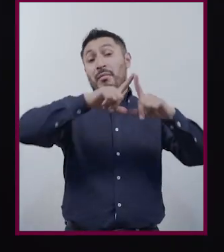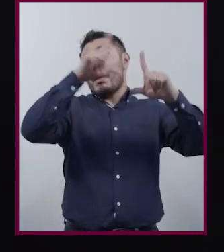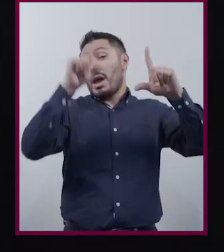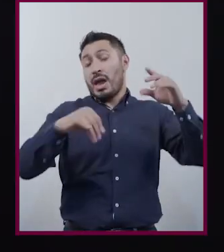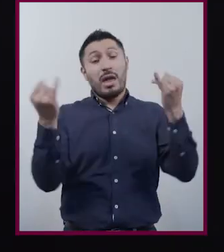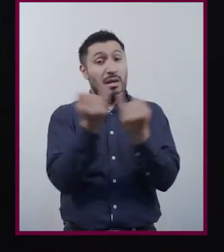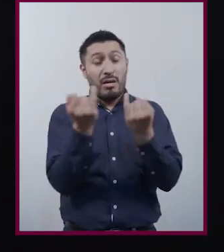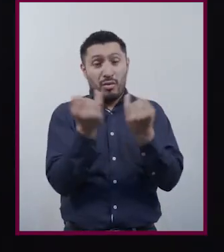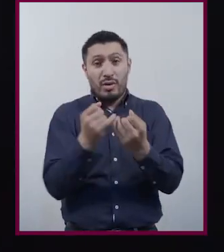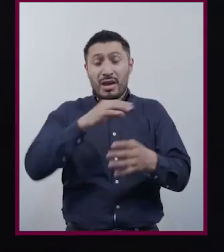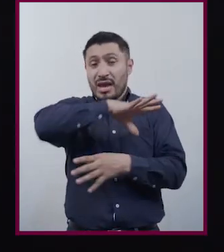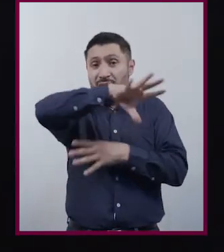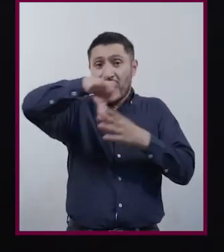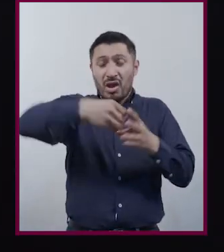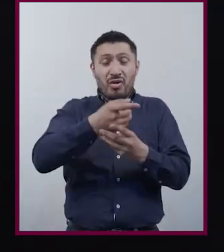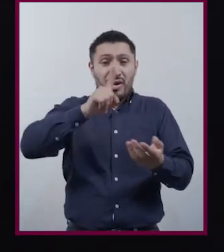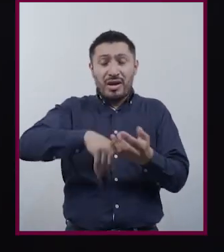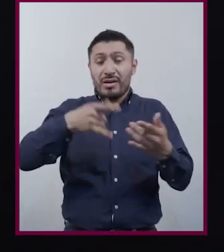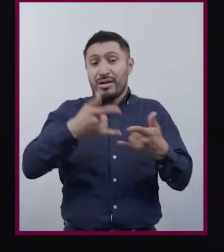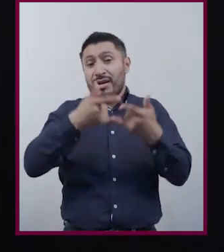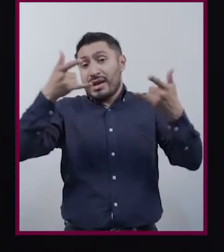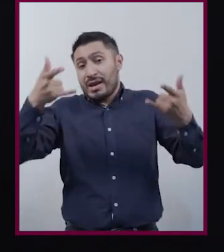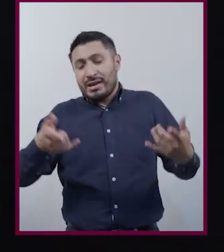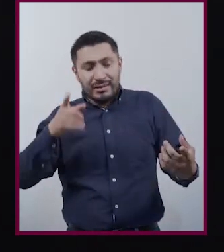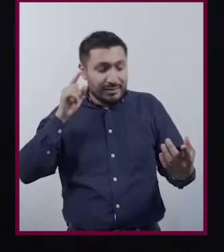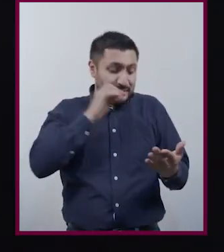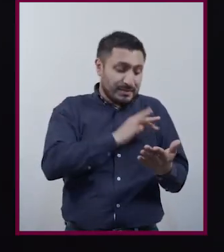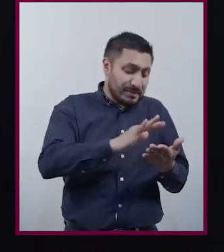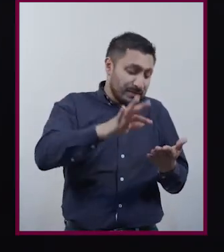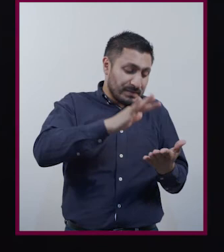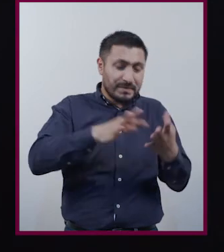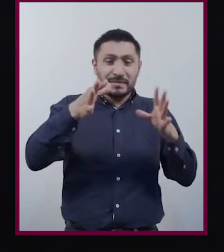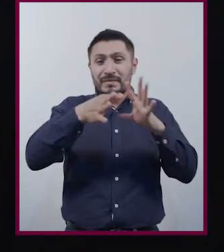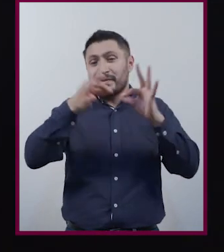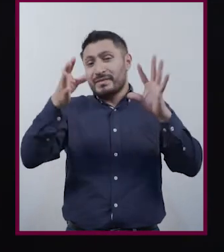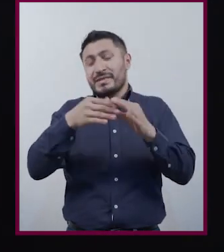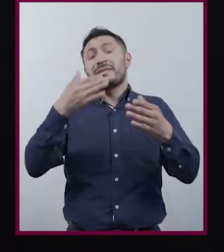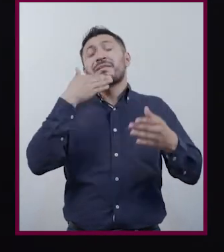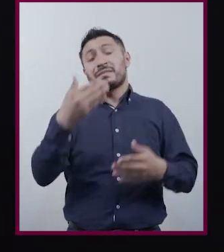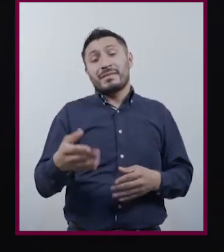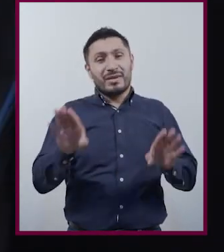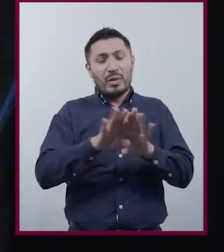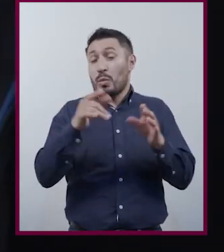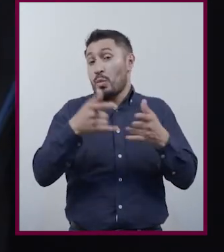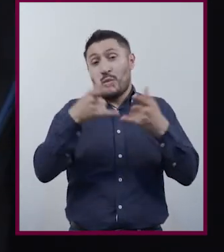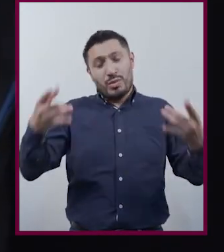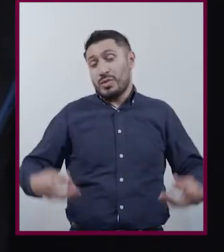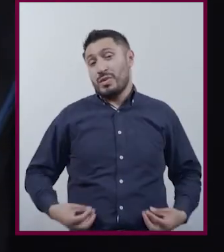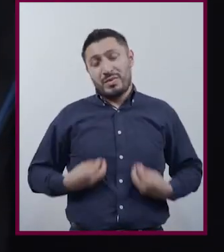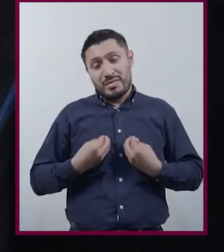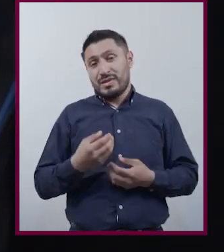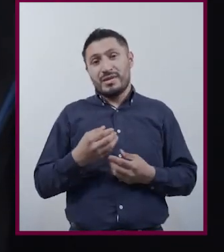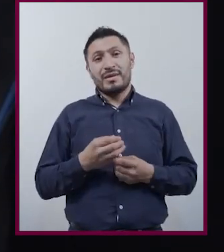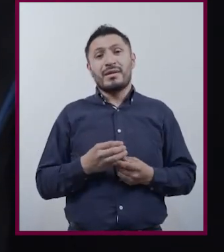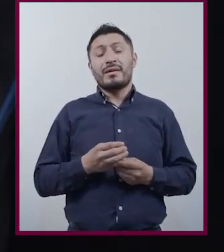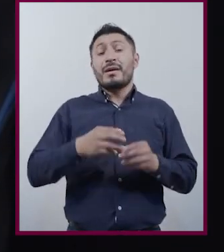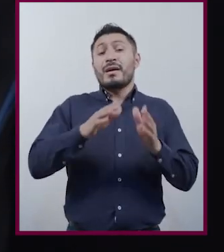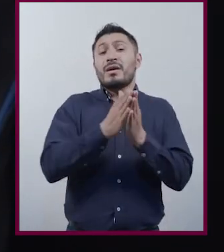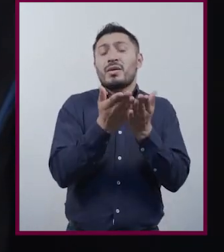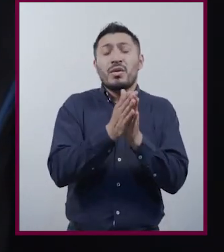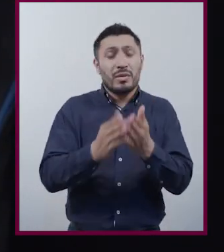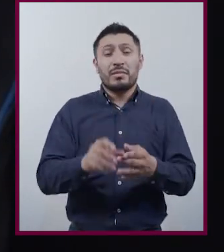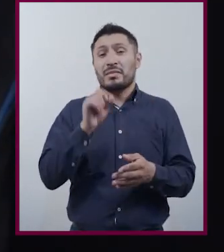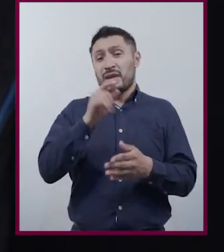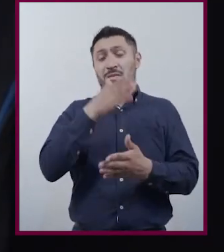Todo esto a través de una historia íntima de sabrosa narrativa, como la vida misma. Las novelas también sirven para estudiar